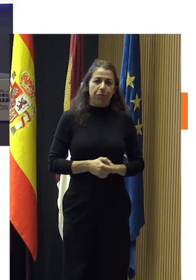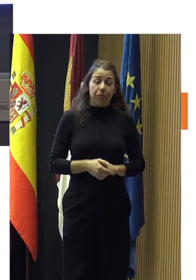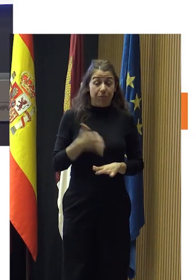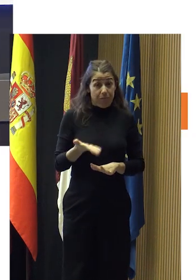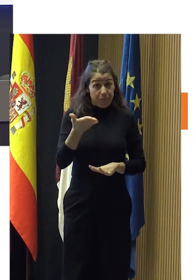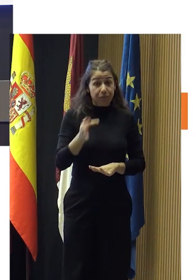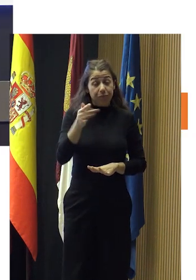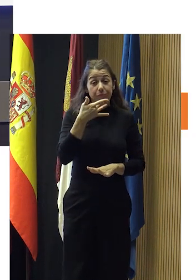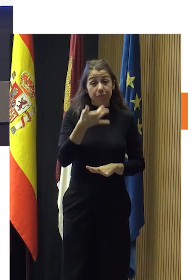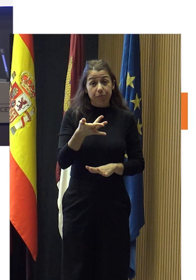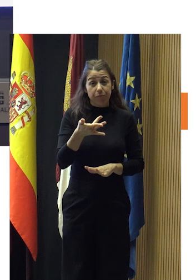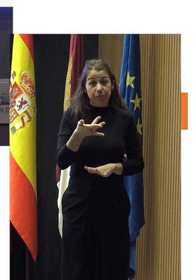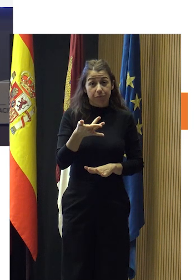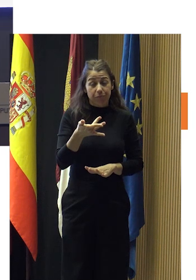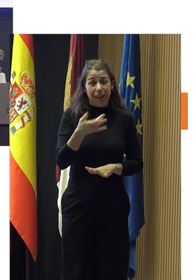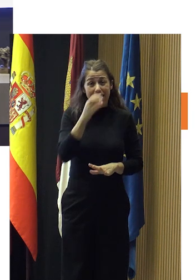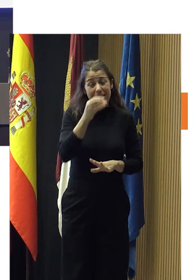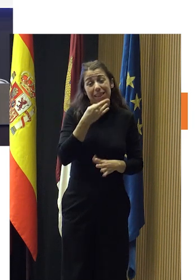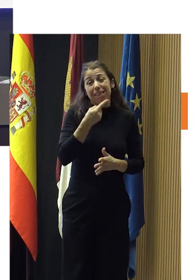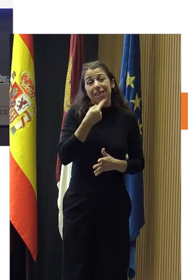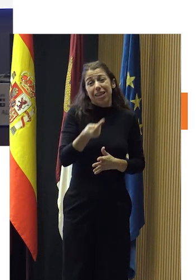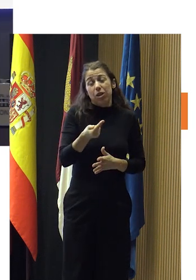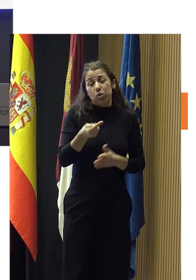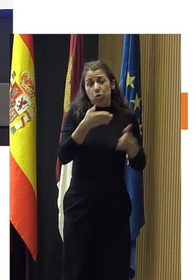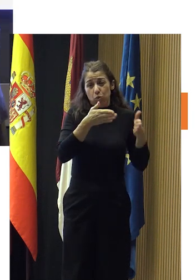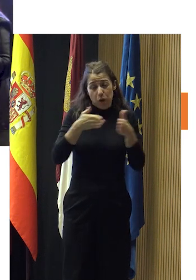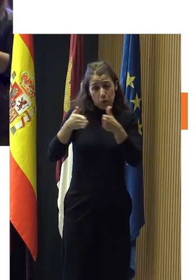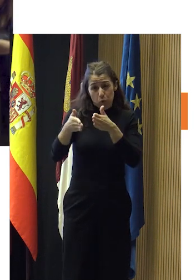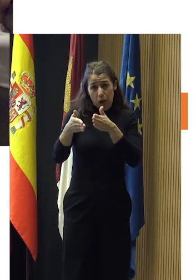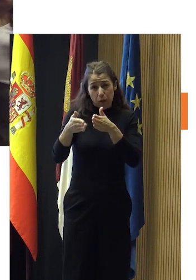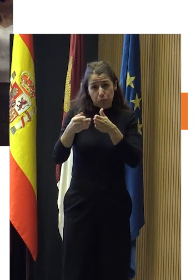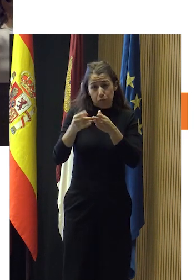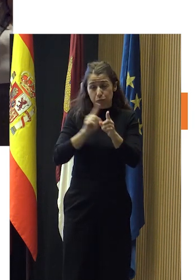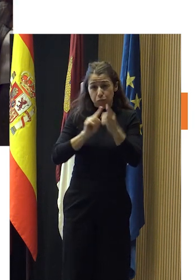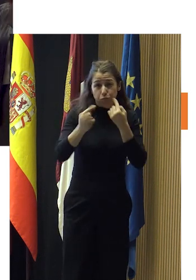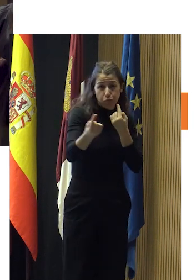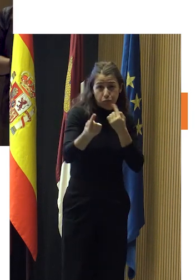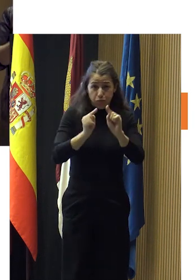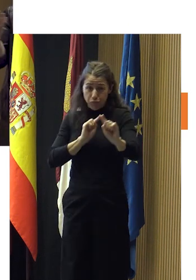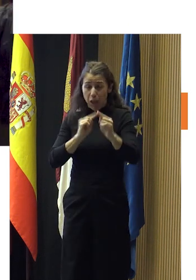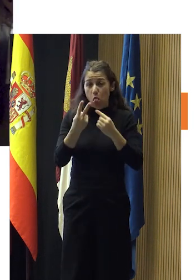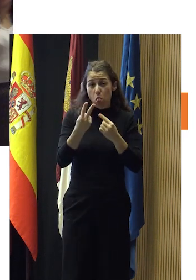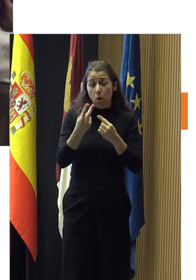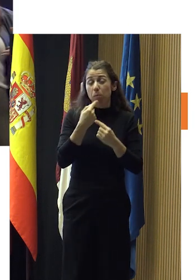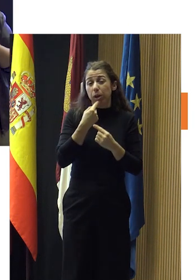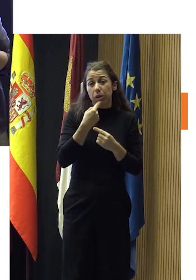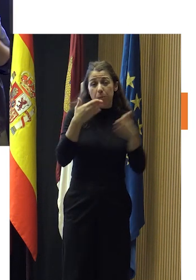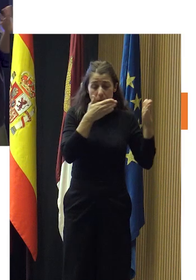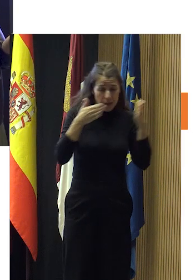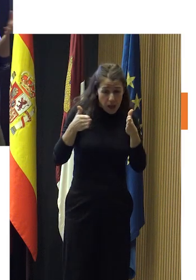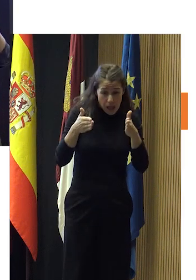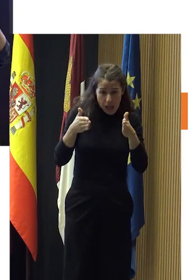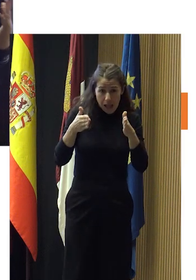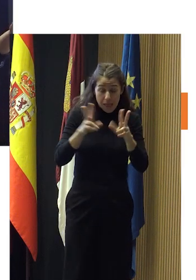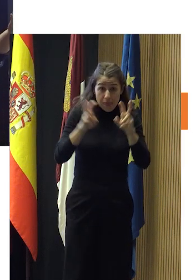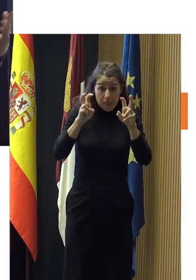Pero además, la humanización también necesita de ciencia. Esto es una ruta bidireccional, ¿no? Porque tampoco podemos solamente dedicarnos de la versión